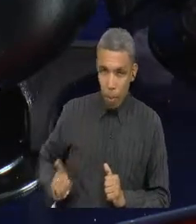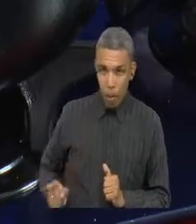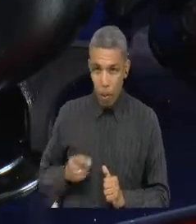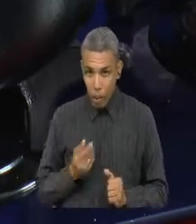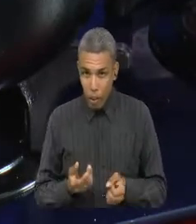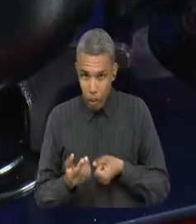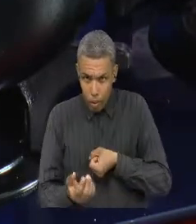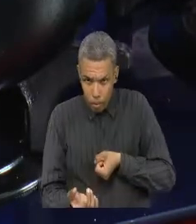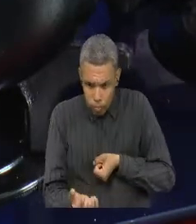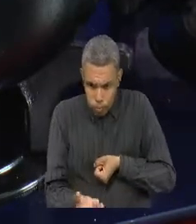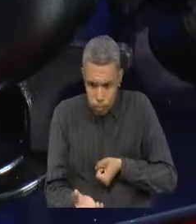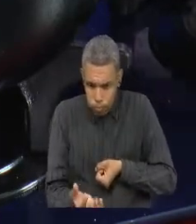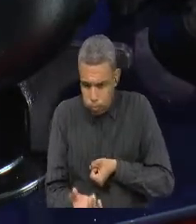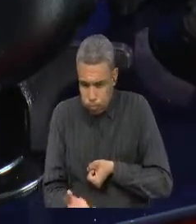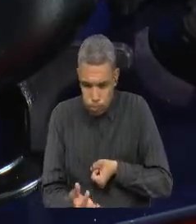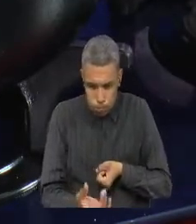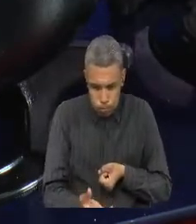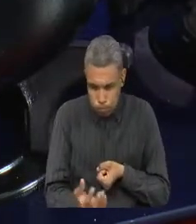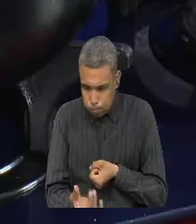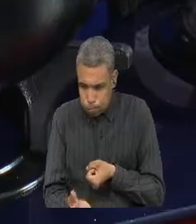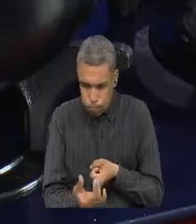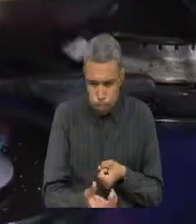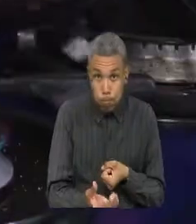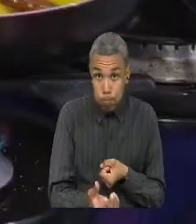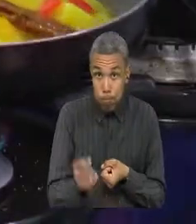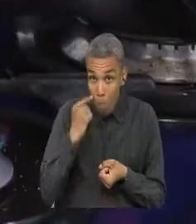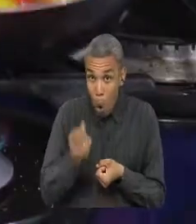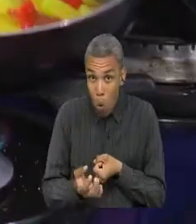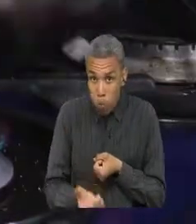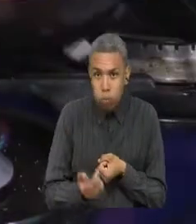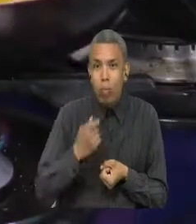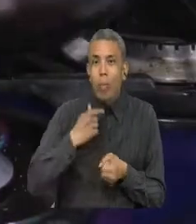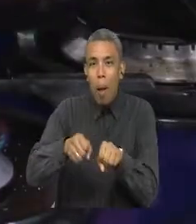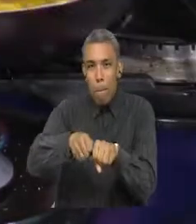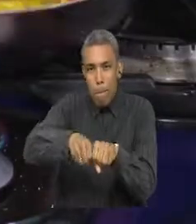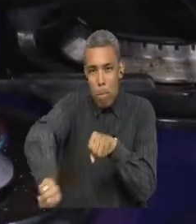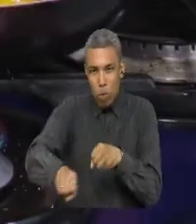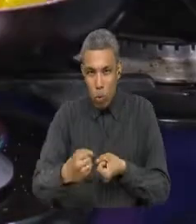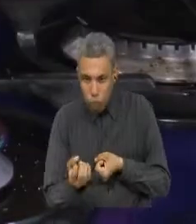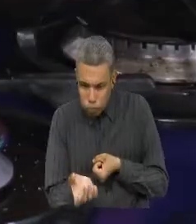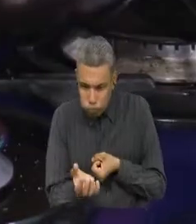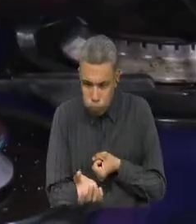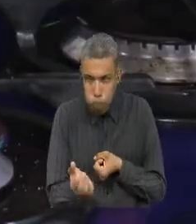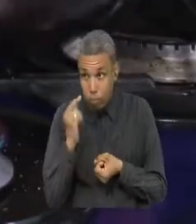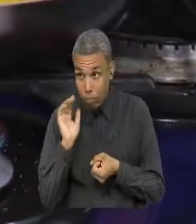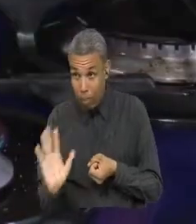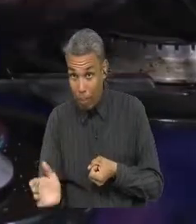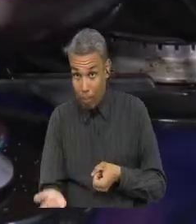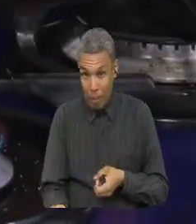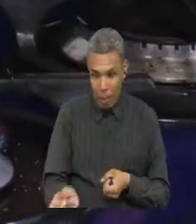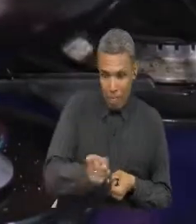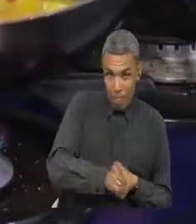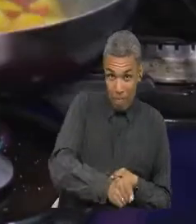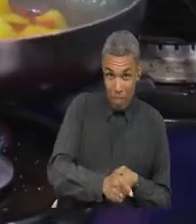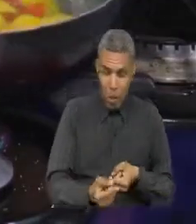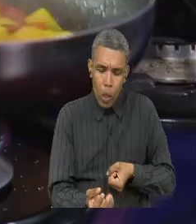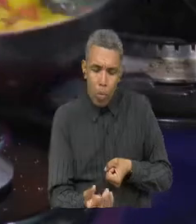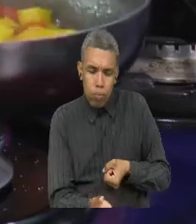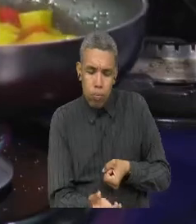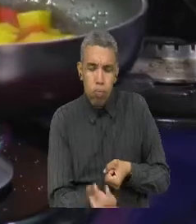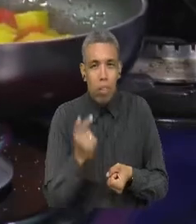Ajá. La idea es que quede así, que quede como un dulce, como sí, artesanal, que se vean los trocitos de